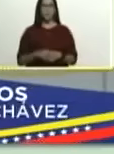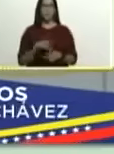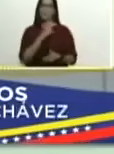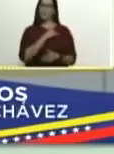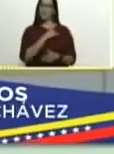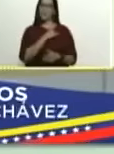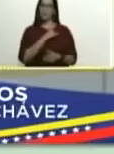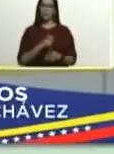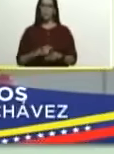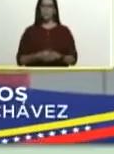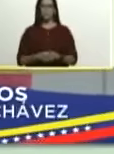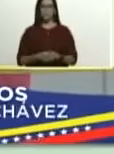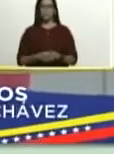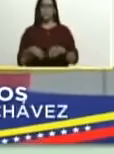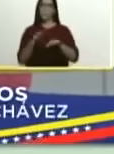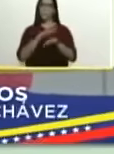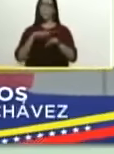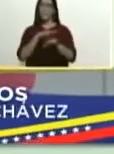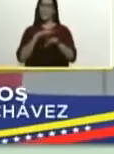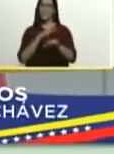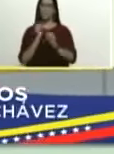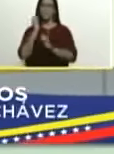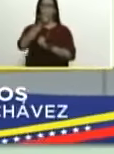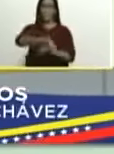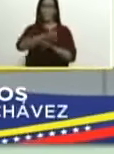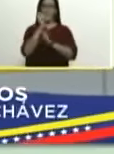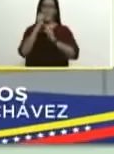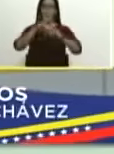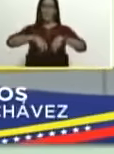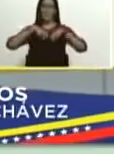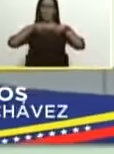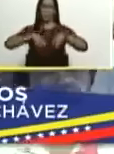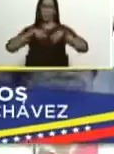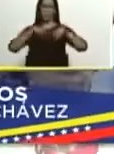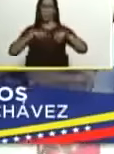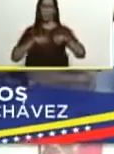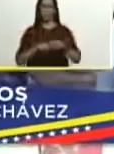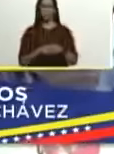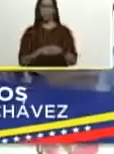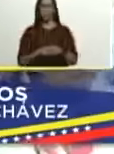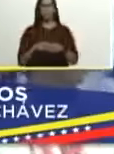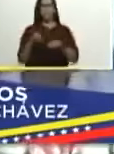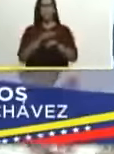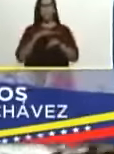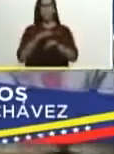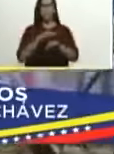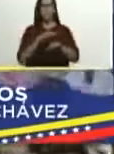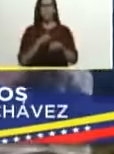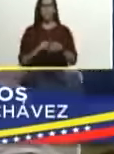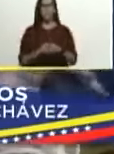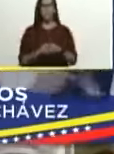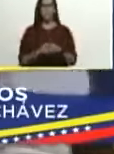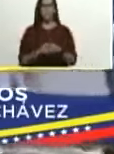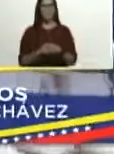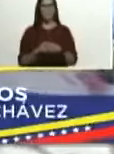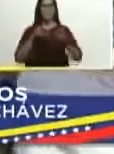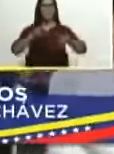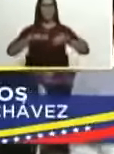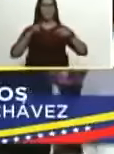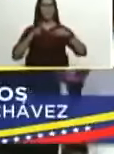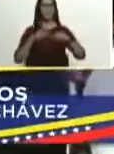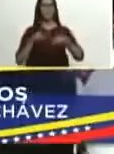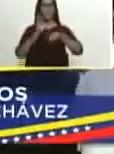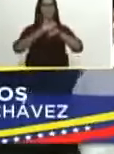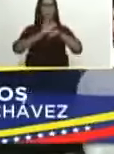universitaria, ministro de pesca y agricultura, ministra de agricultura urbana,